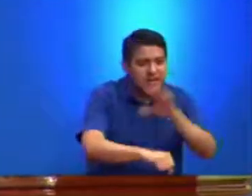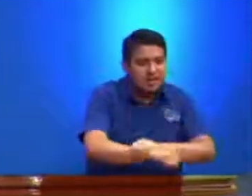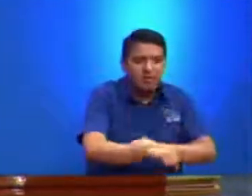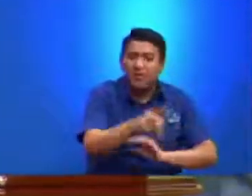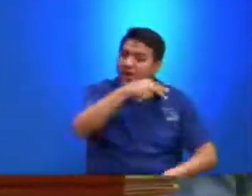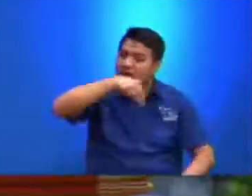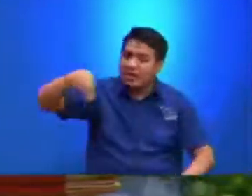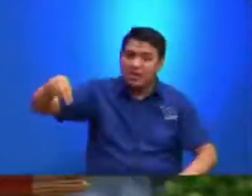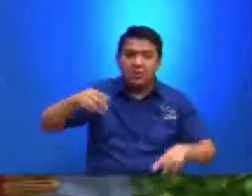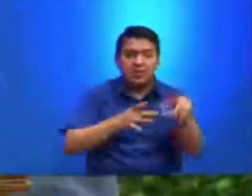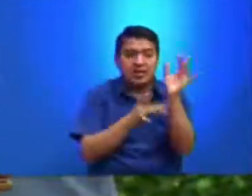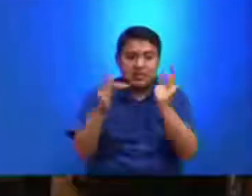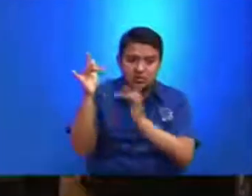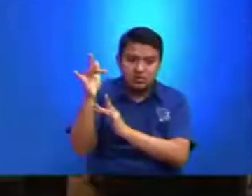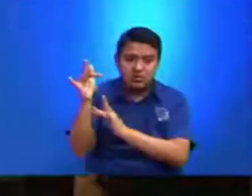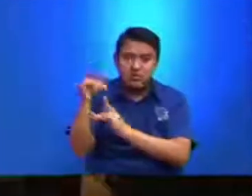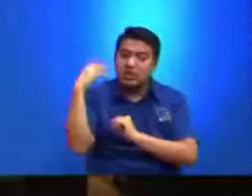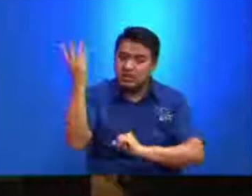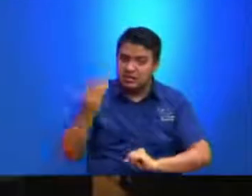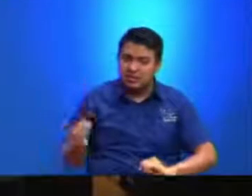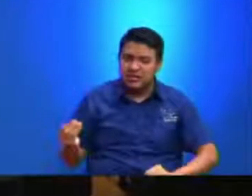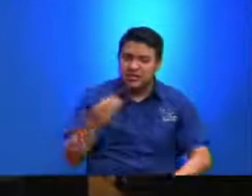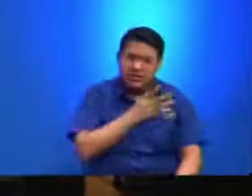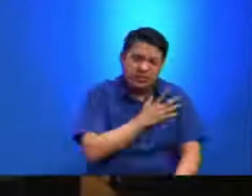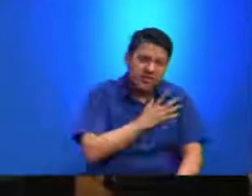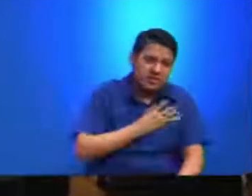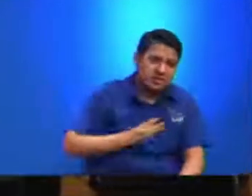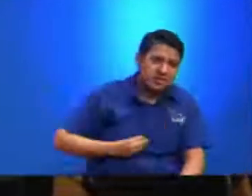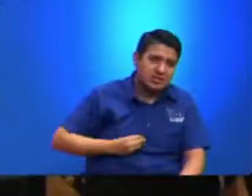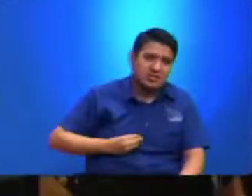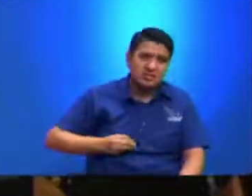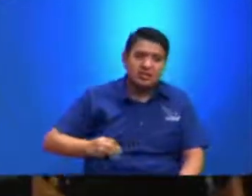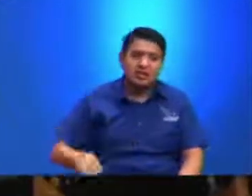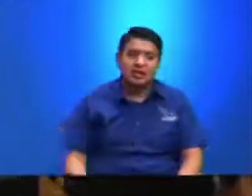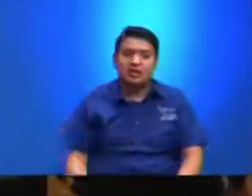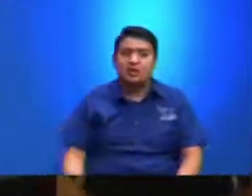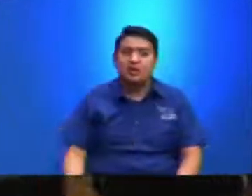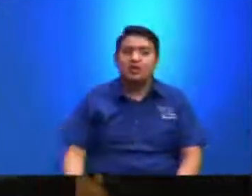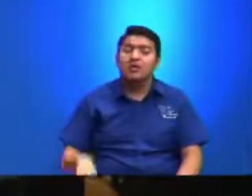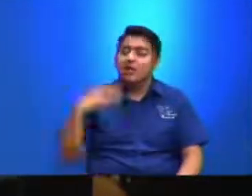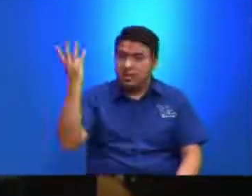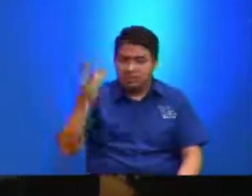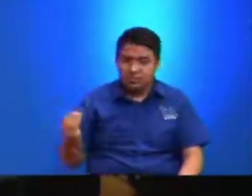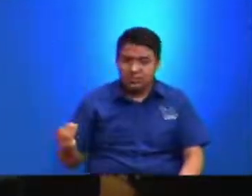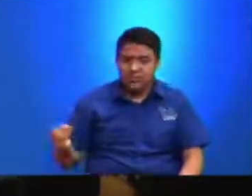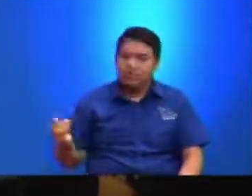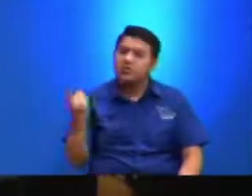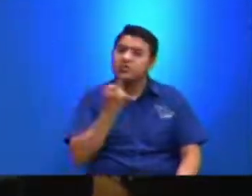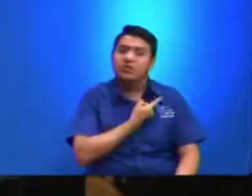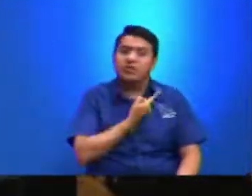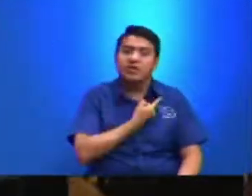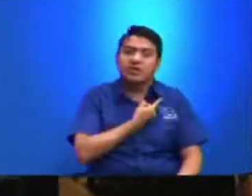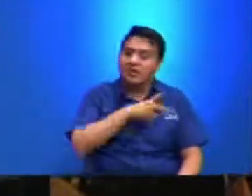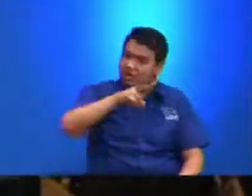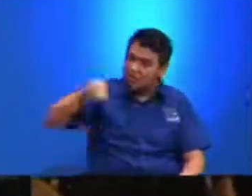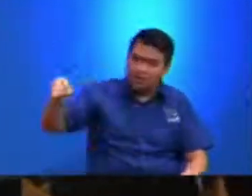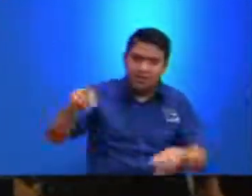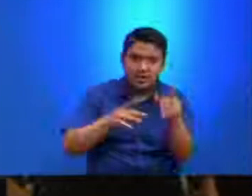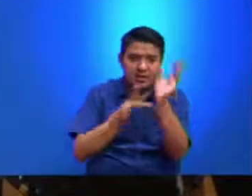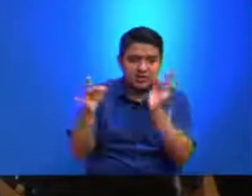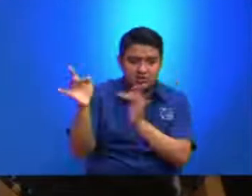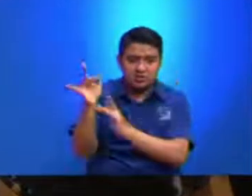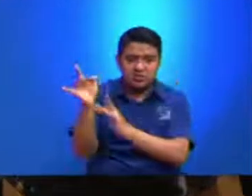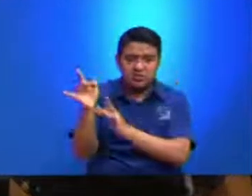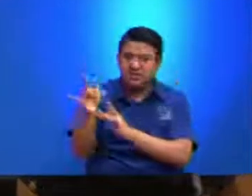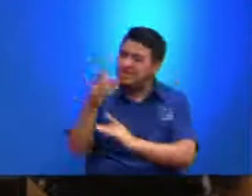el nombre de Jesús, todo espíritu de tristeza. En el nombre de Jesús. Todo espíritu de soledad. En el nombre de Jesús. Se va en